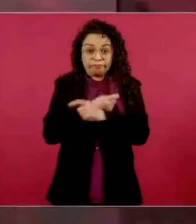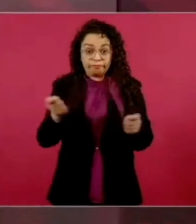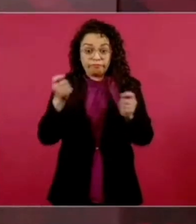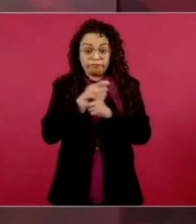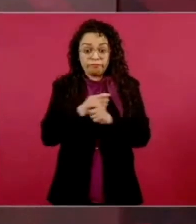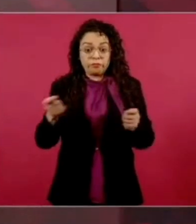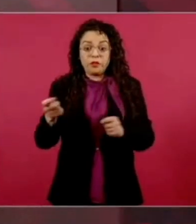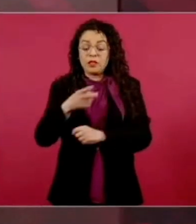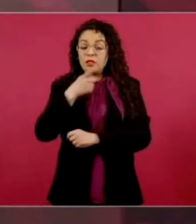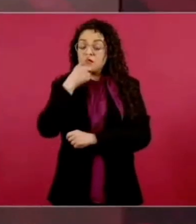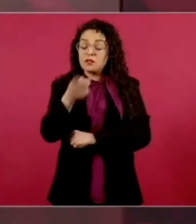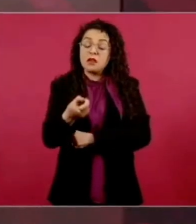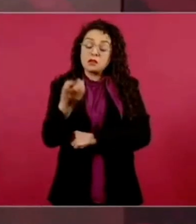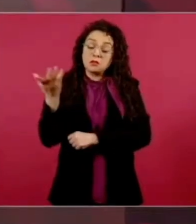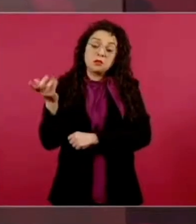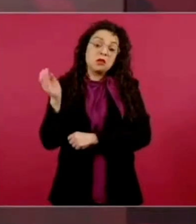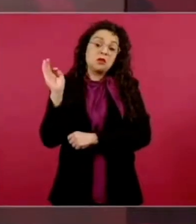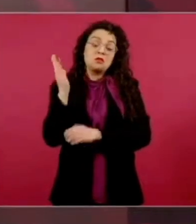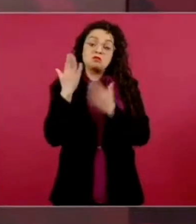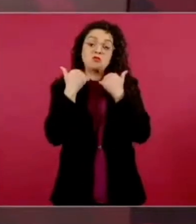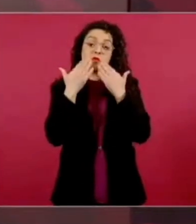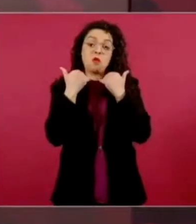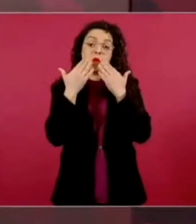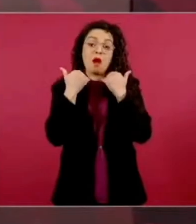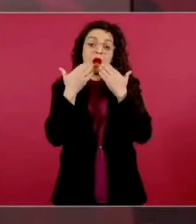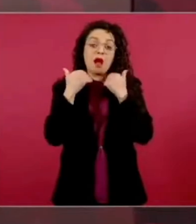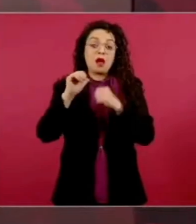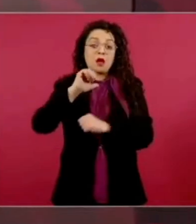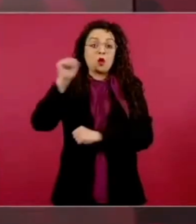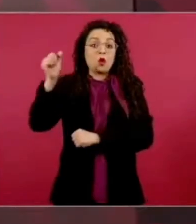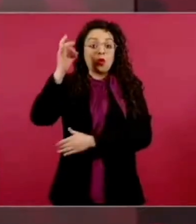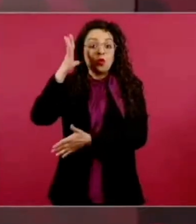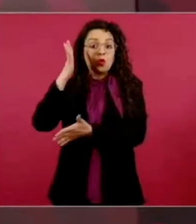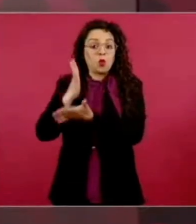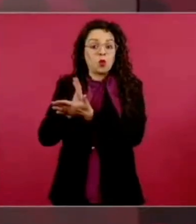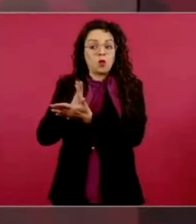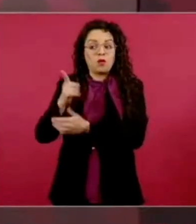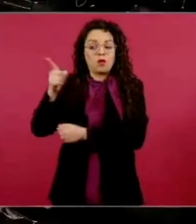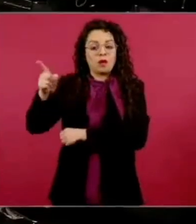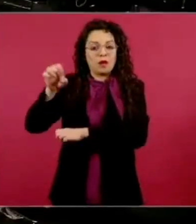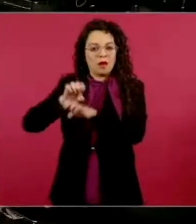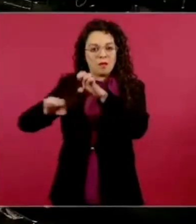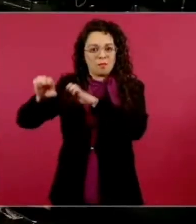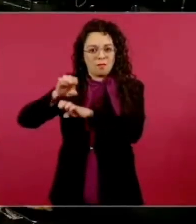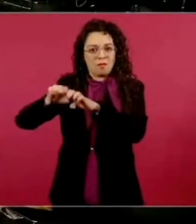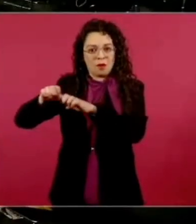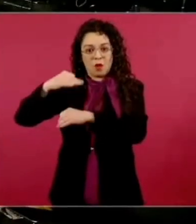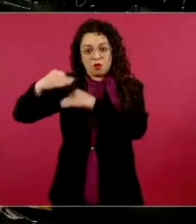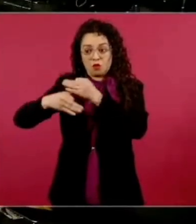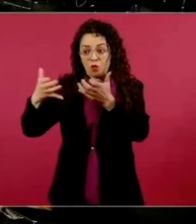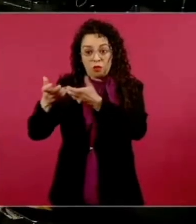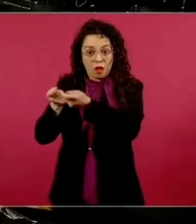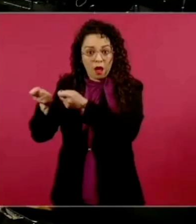que no iban a haber agentes preponderantes o monopolios.